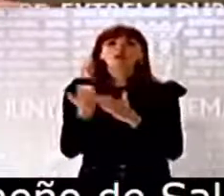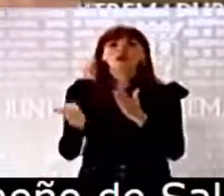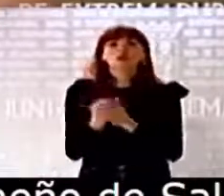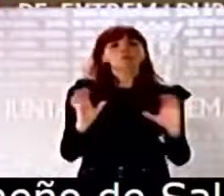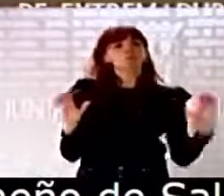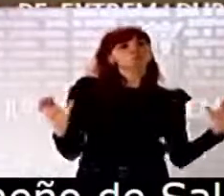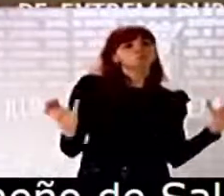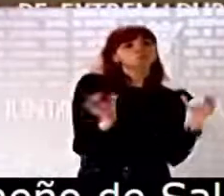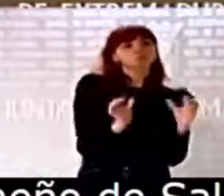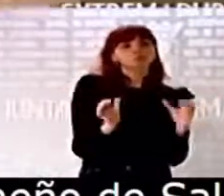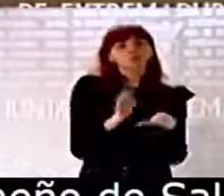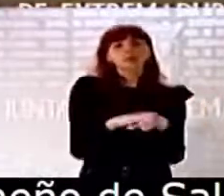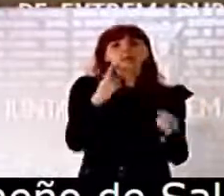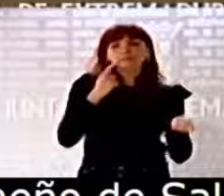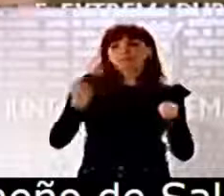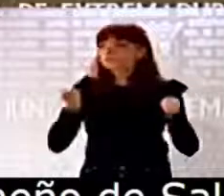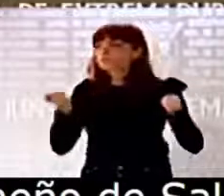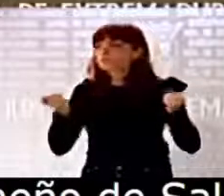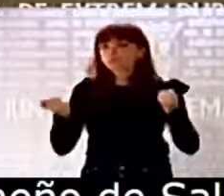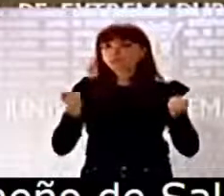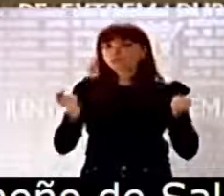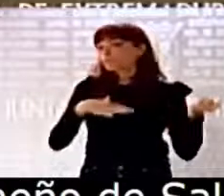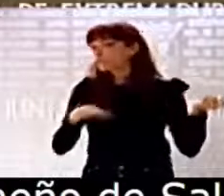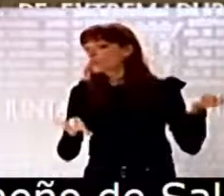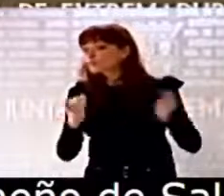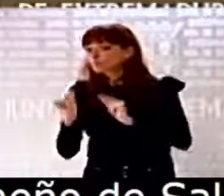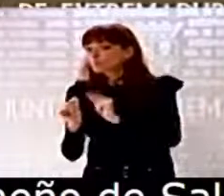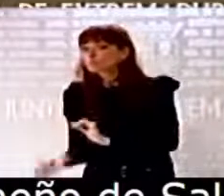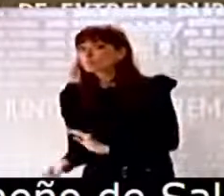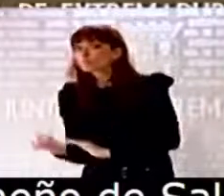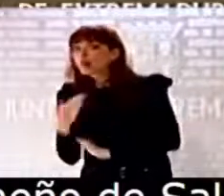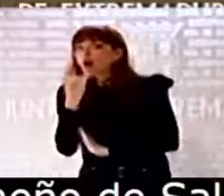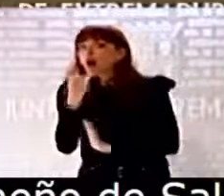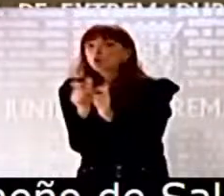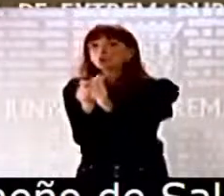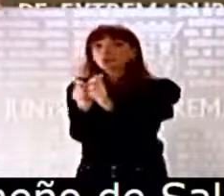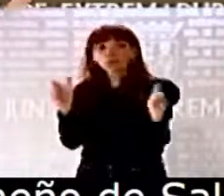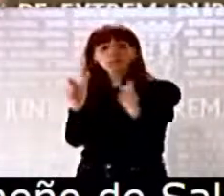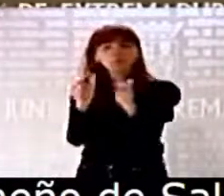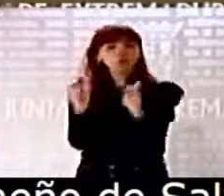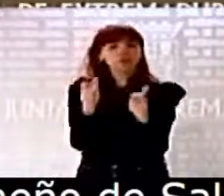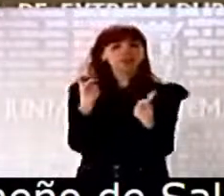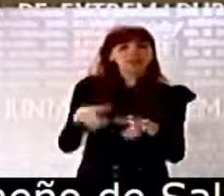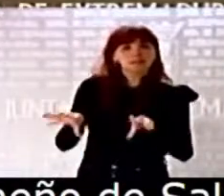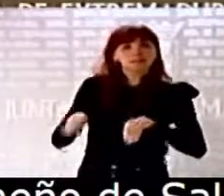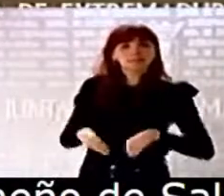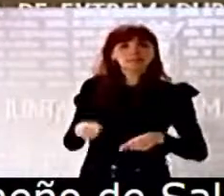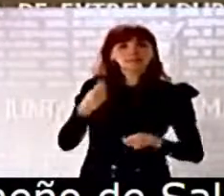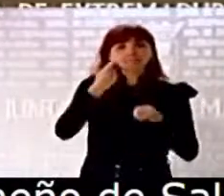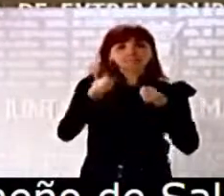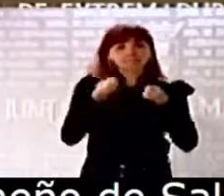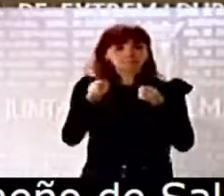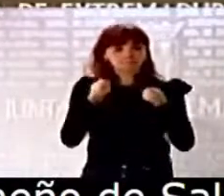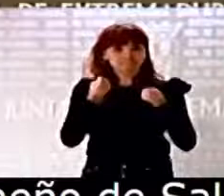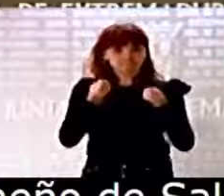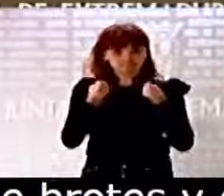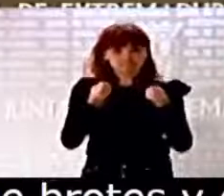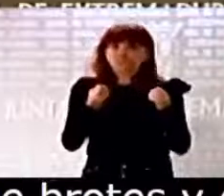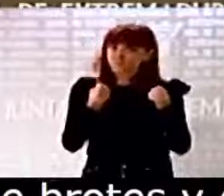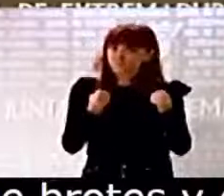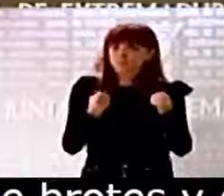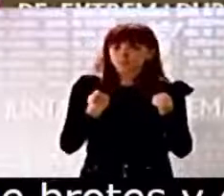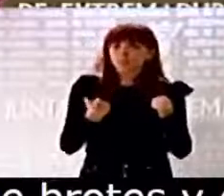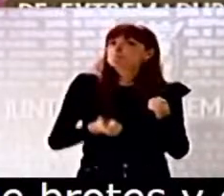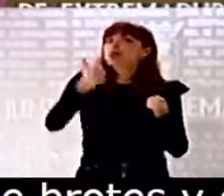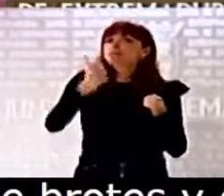monitorizados los posibles brotes y el posible incremento que se está produciendo de manera paulatina, con mayor